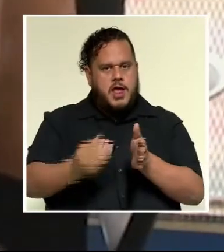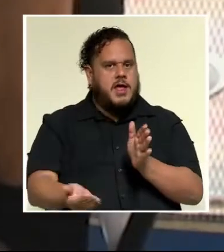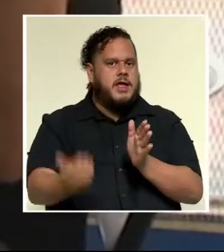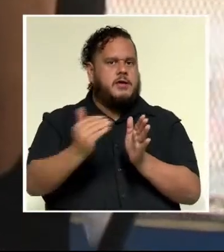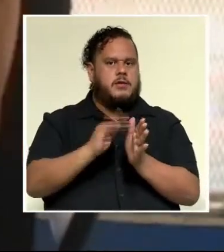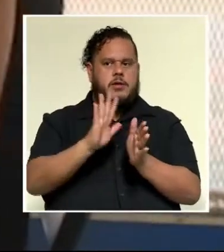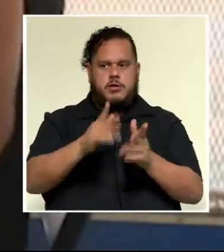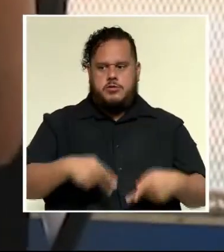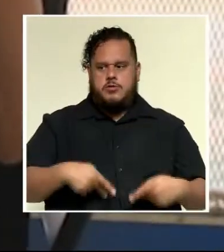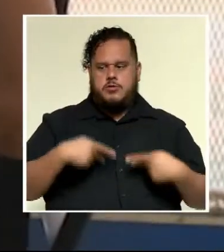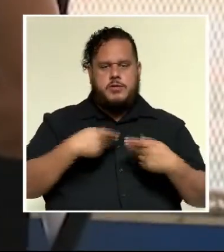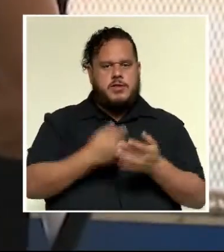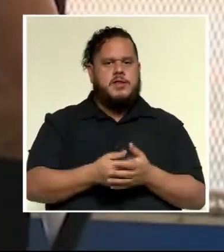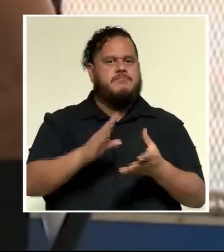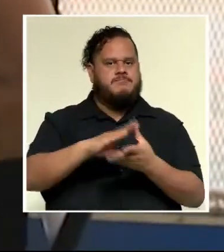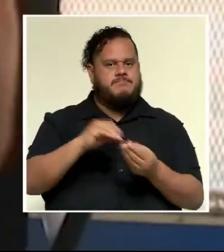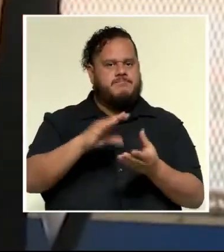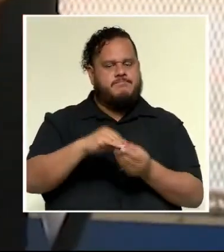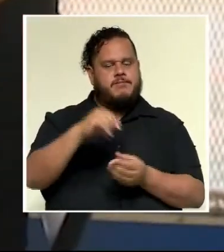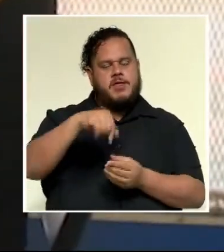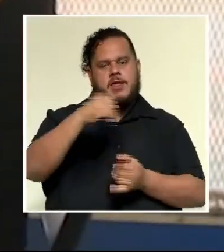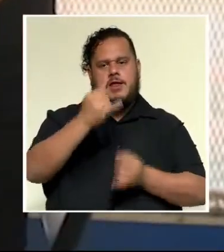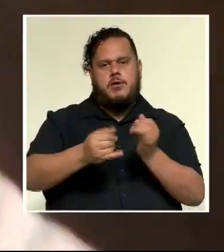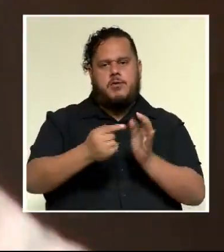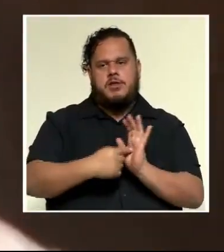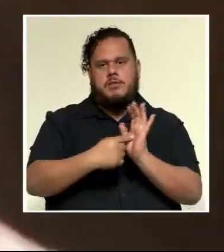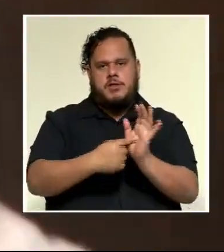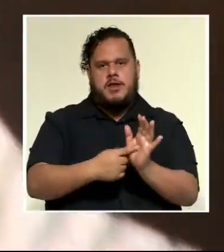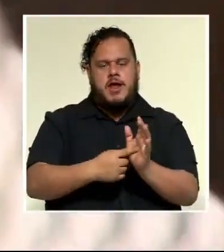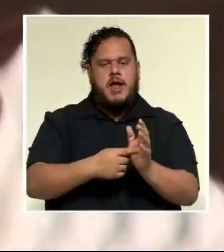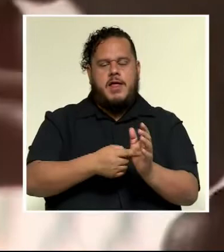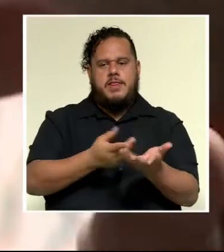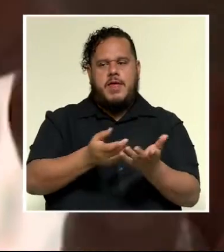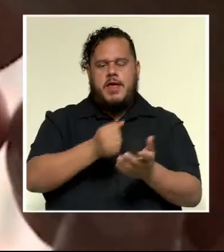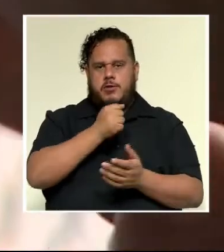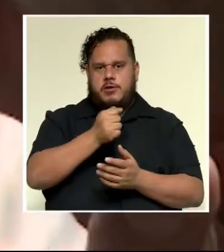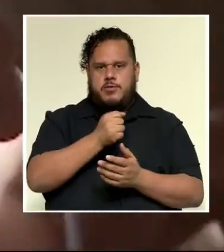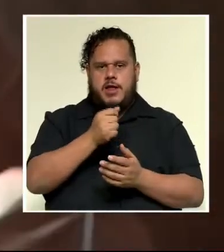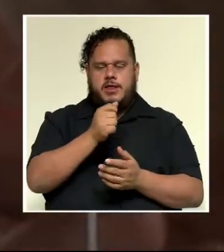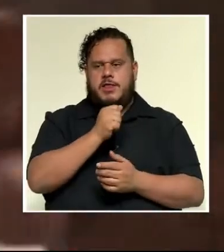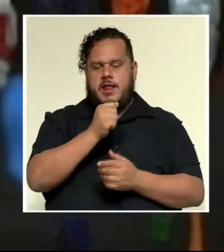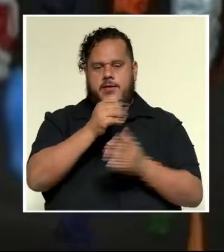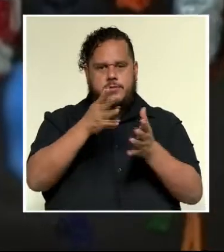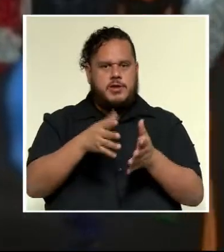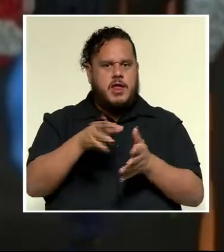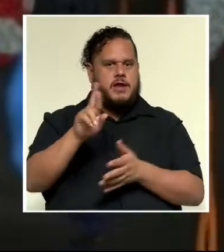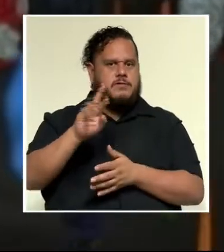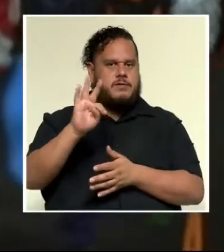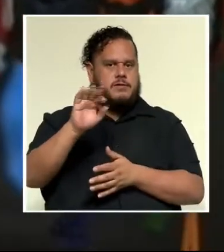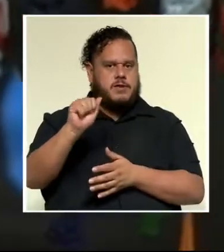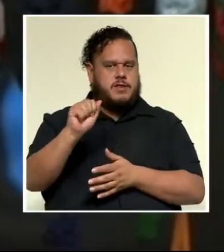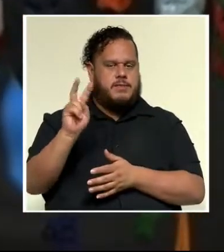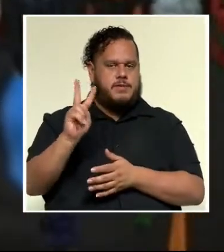sus vidas. Se lo contamos en la última entrega de los reportajes de la periodista Rita Valverde.